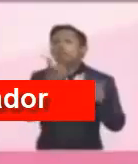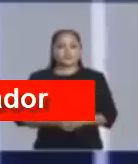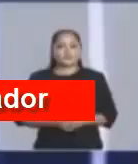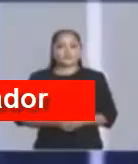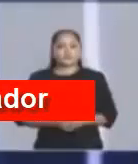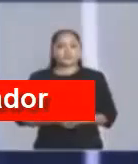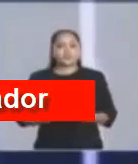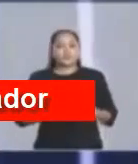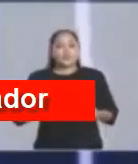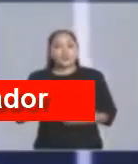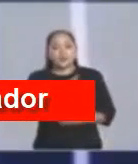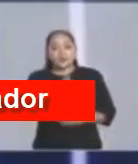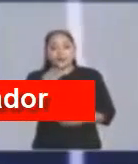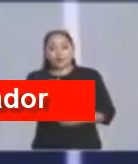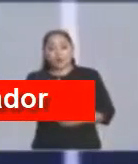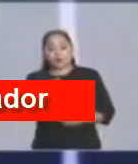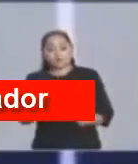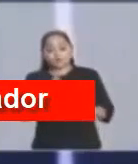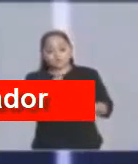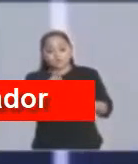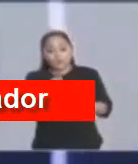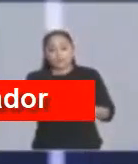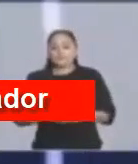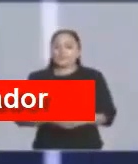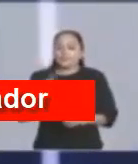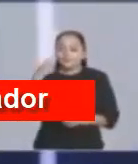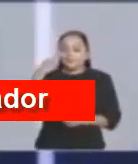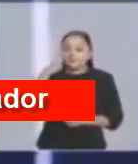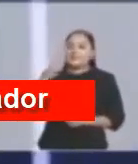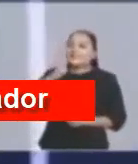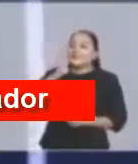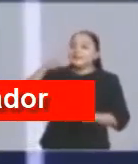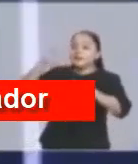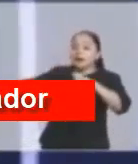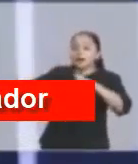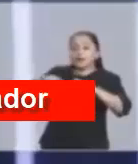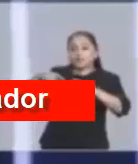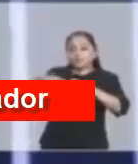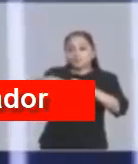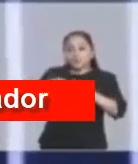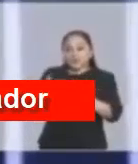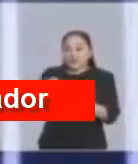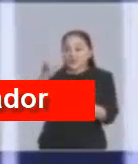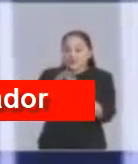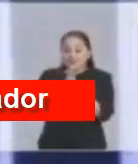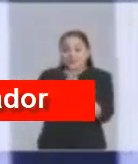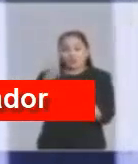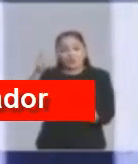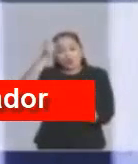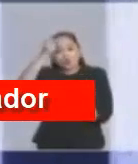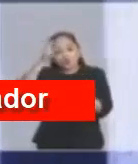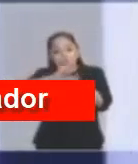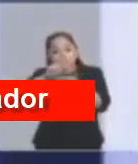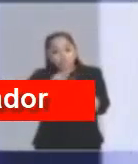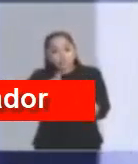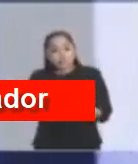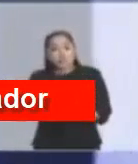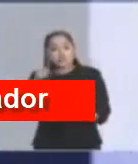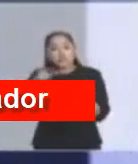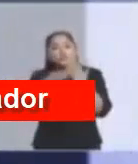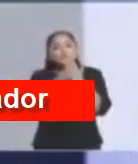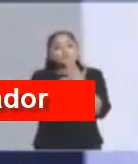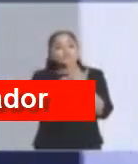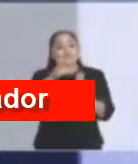estamos compartiendo videos de lo que realmente es el proceso propio de la amnistía para reconciliarnos y encontrar la